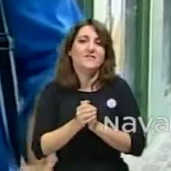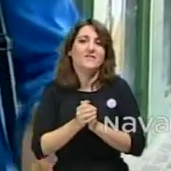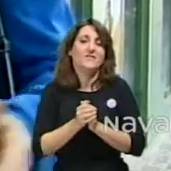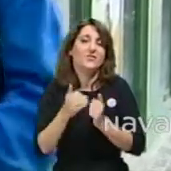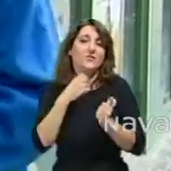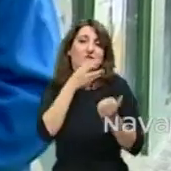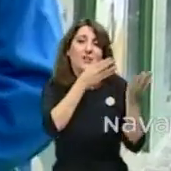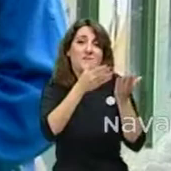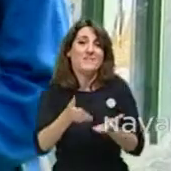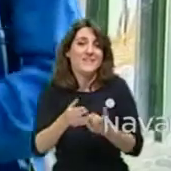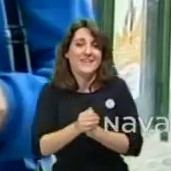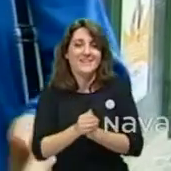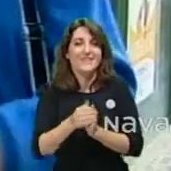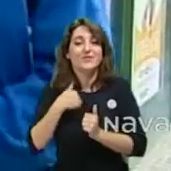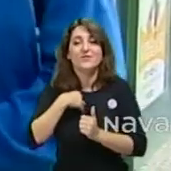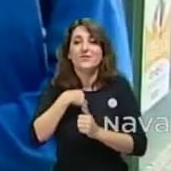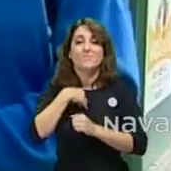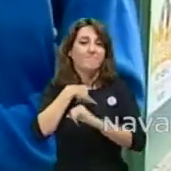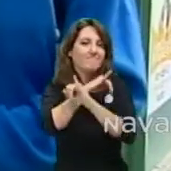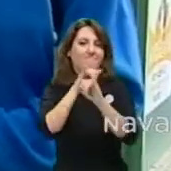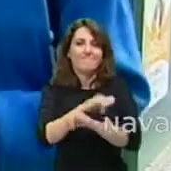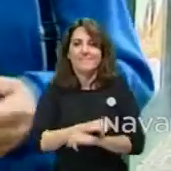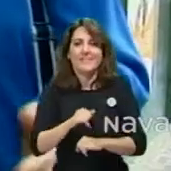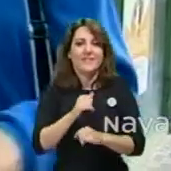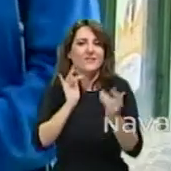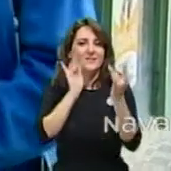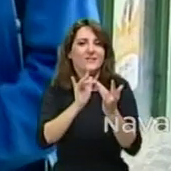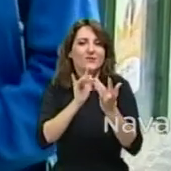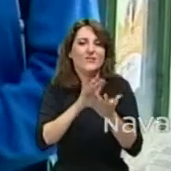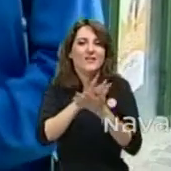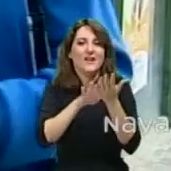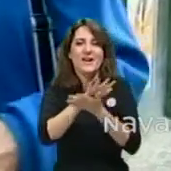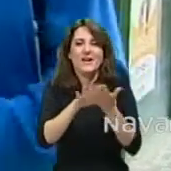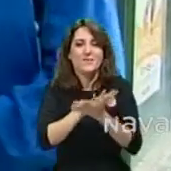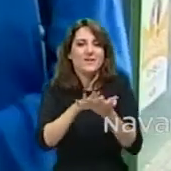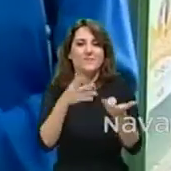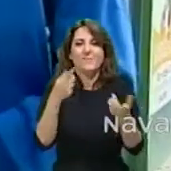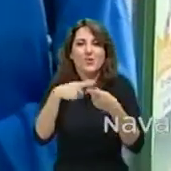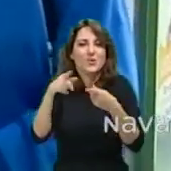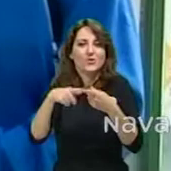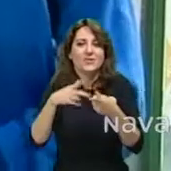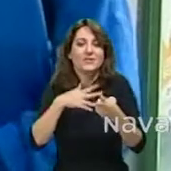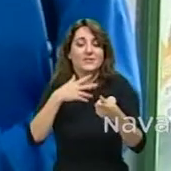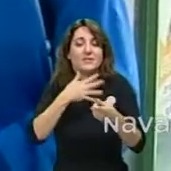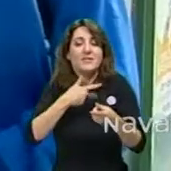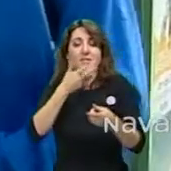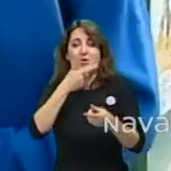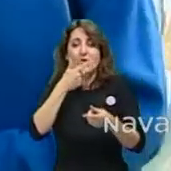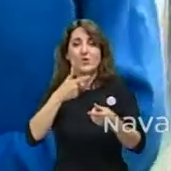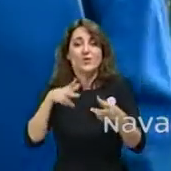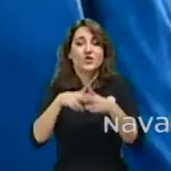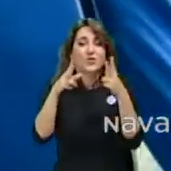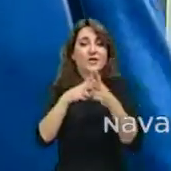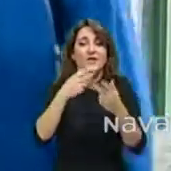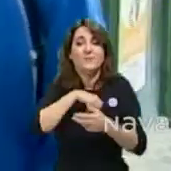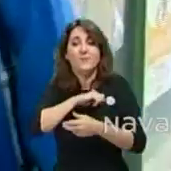Y os doy la bienvenida y estaré encantado de hablar con vosotros cuanto necesitéis y queráis saber de nuestra sociedad hispano-alemana. Muy